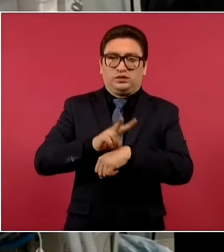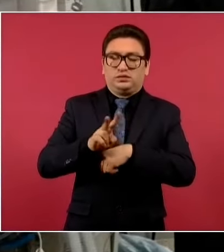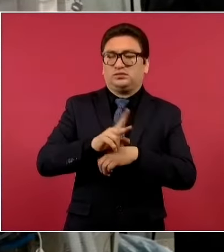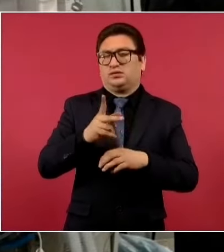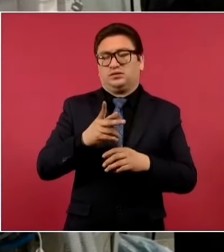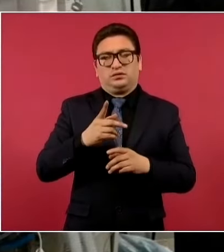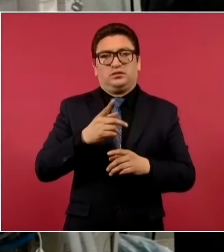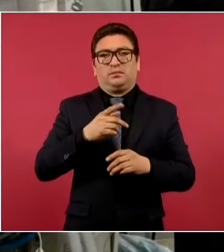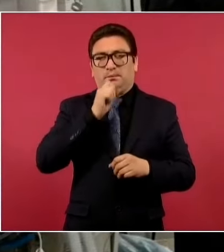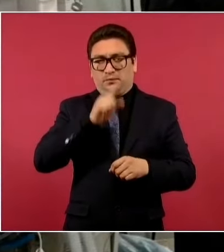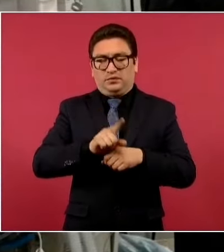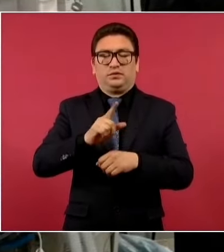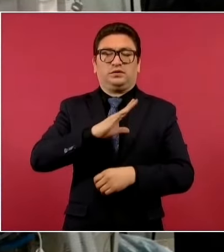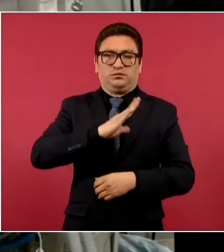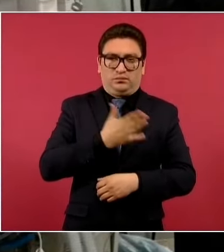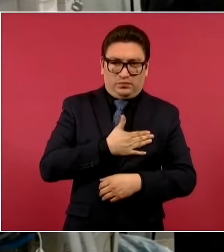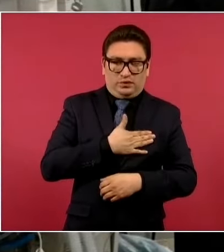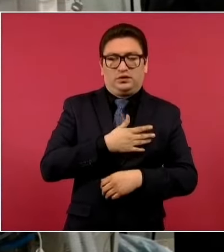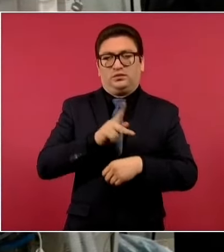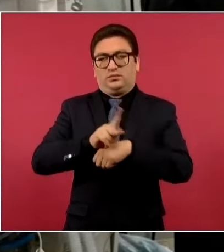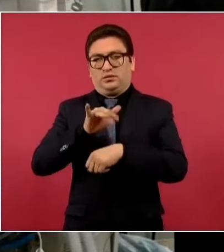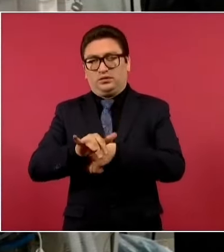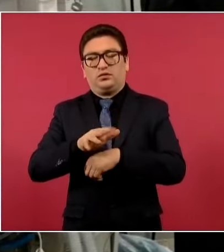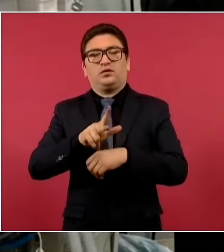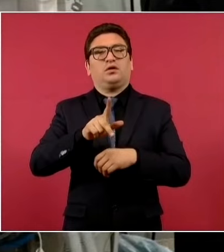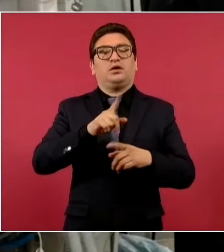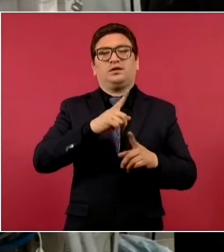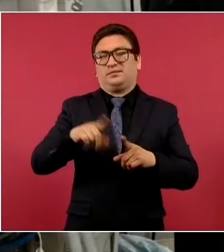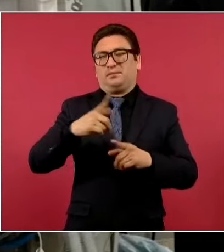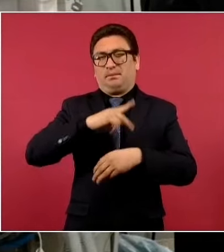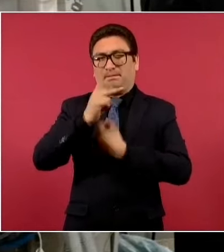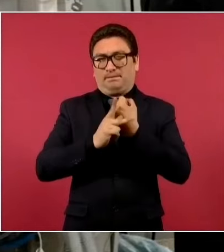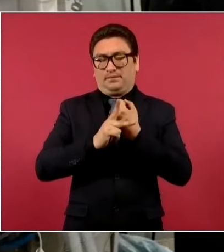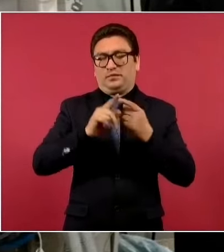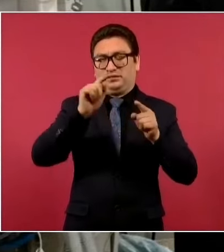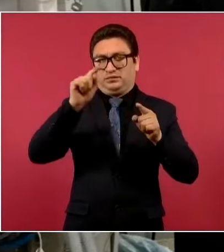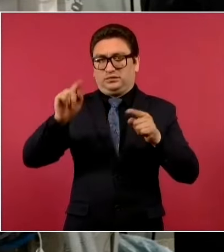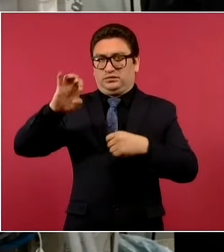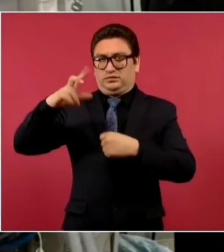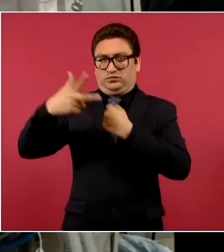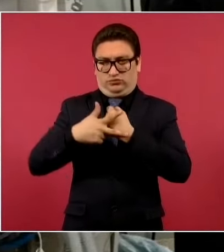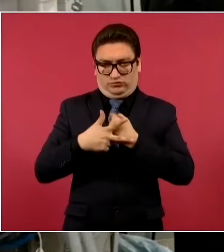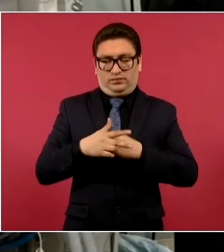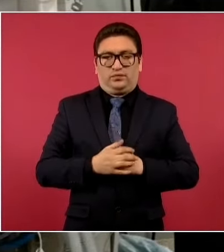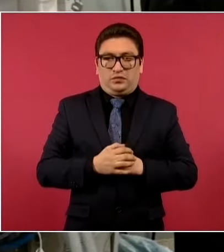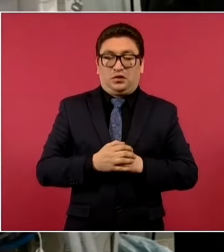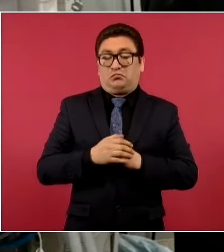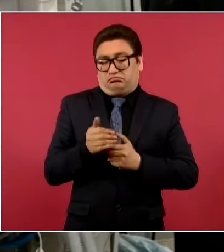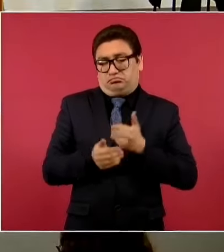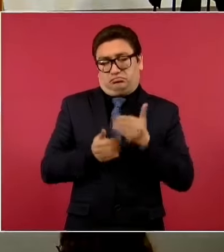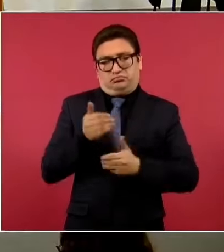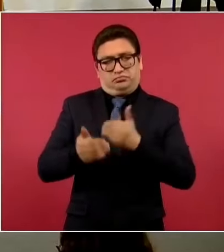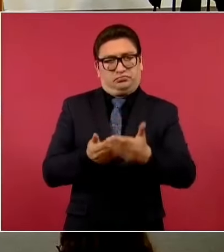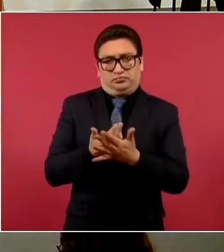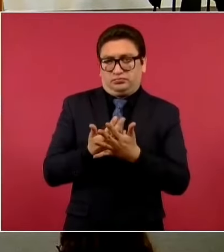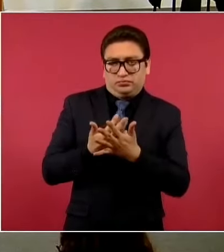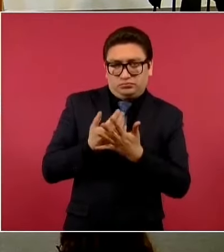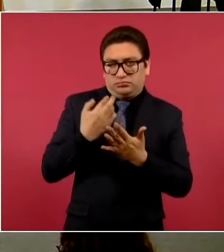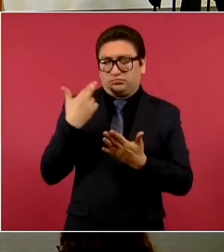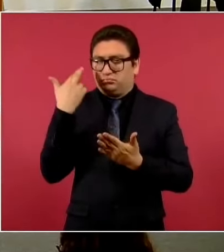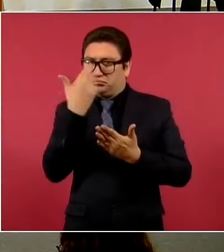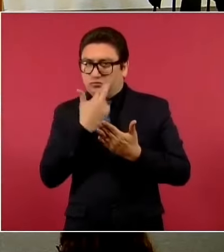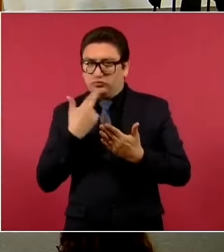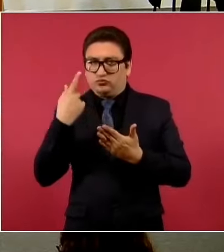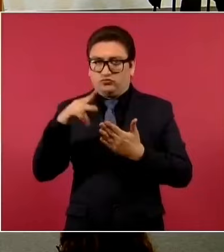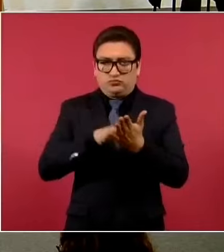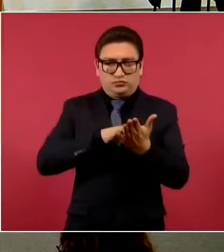también de España, de Paraguay, de otros países europeos, y estamos en el proceso de la revisión de